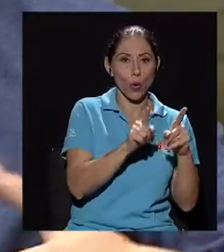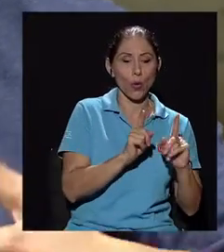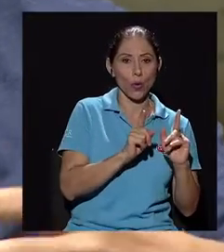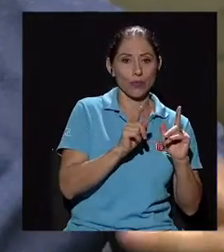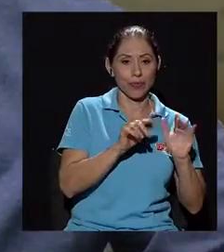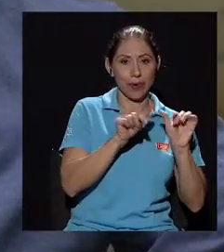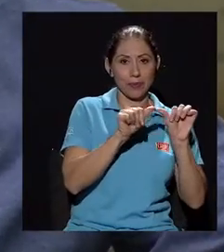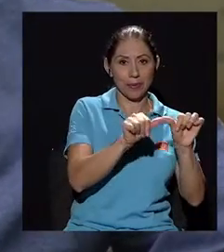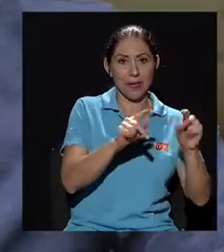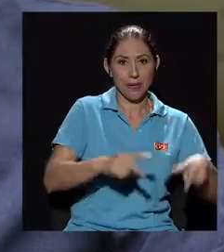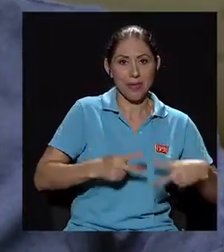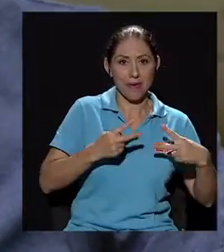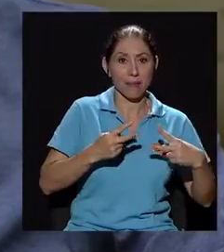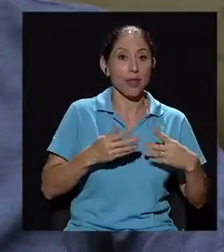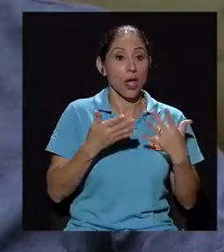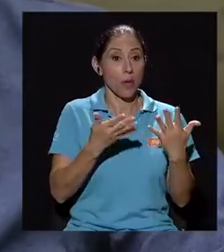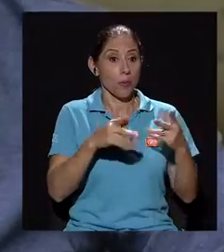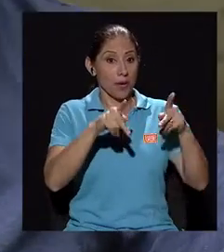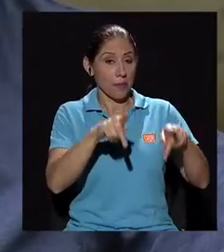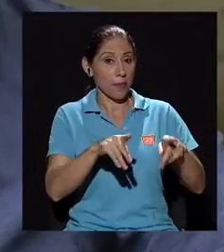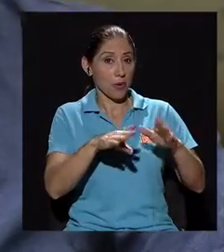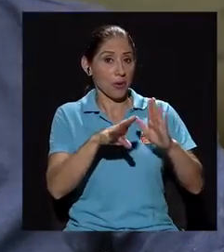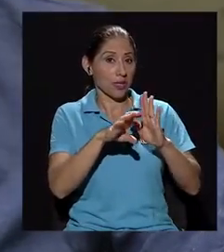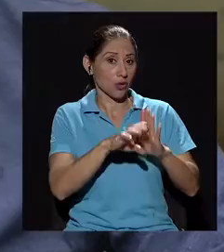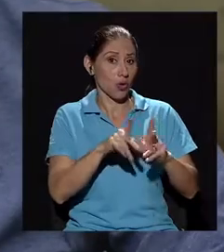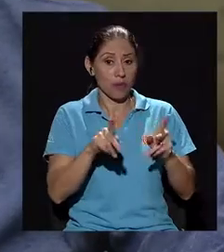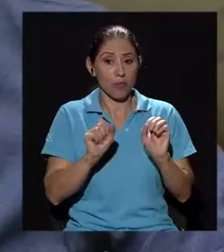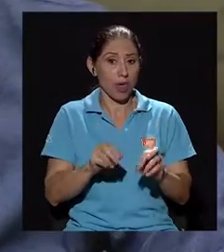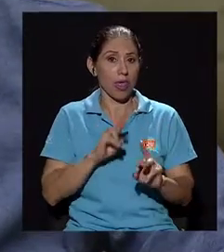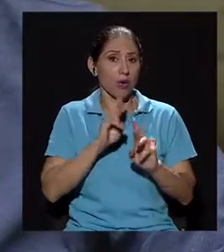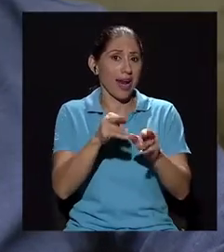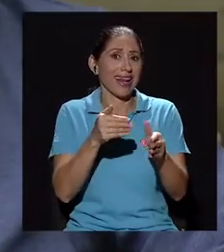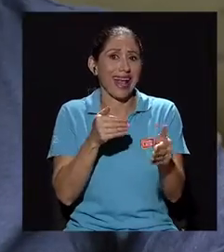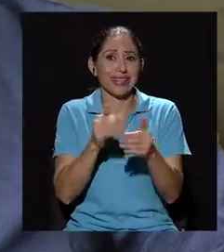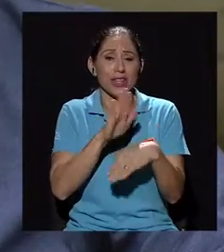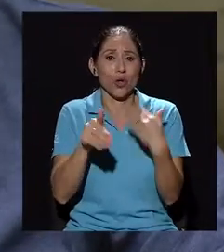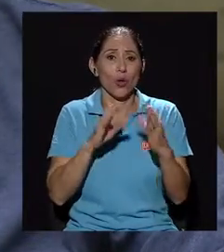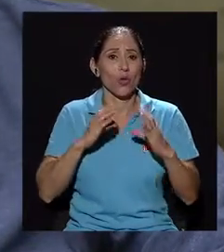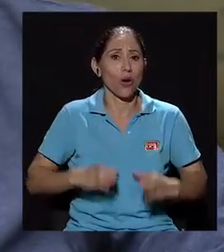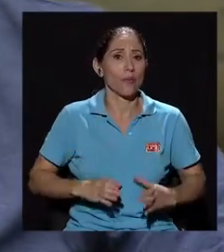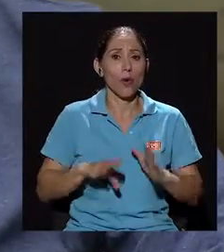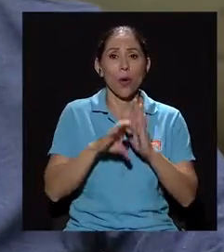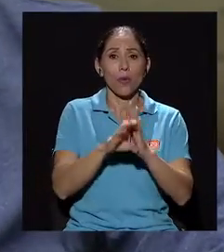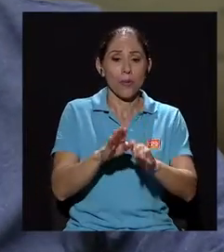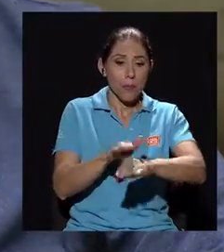podemos considerar casi todo el cuerpo, ¿verdad? La piel, las válvulas cardíacas, el